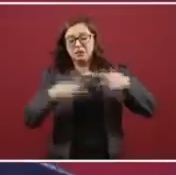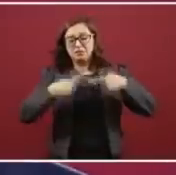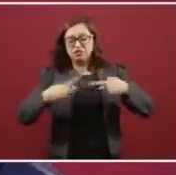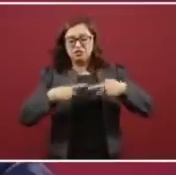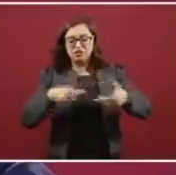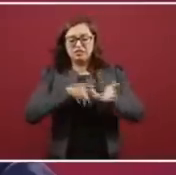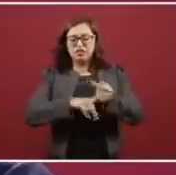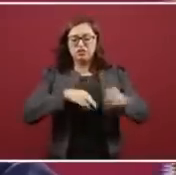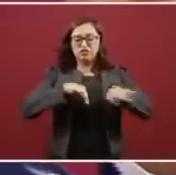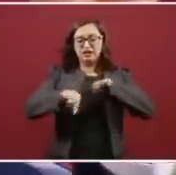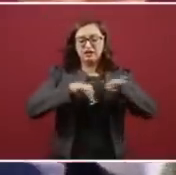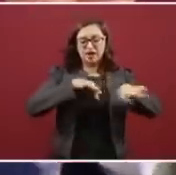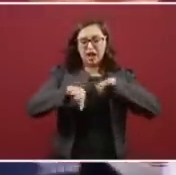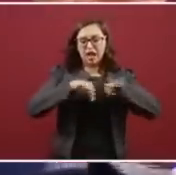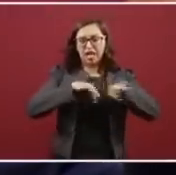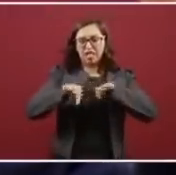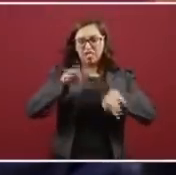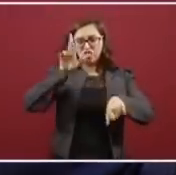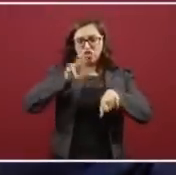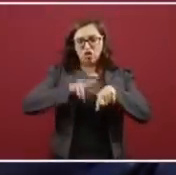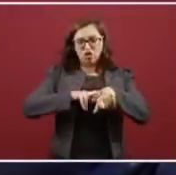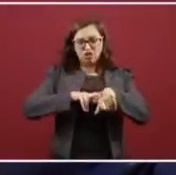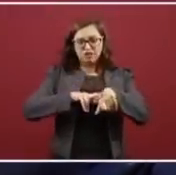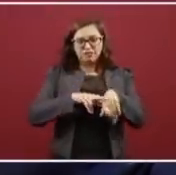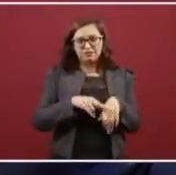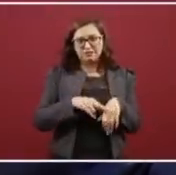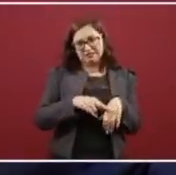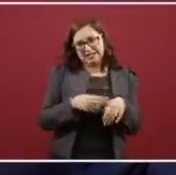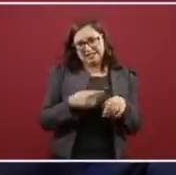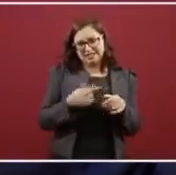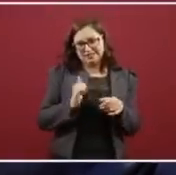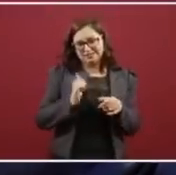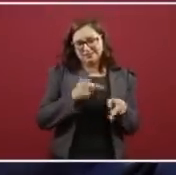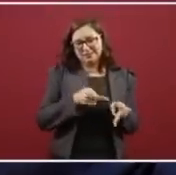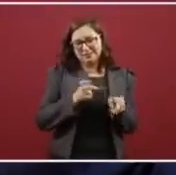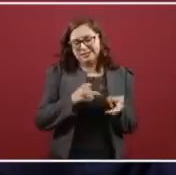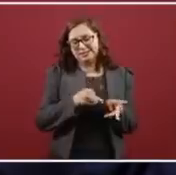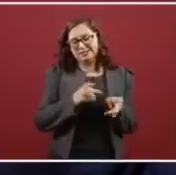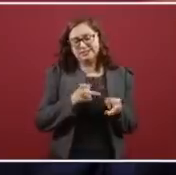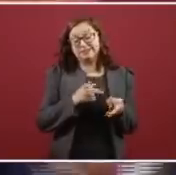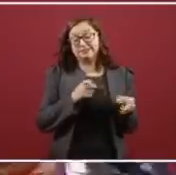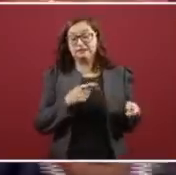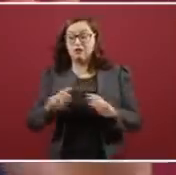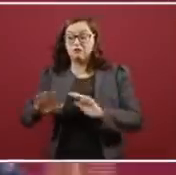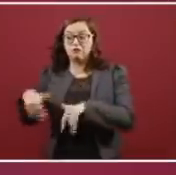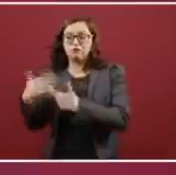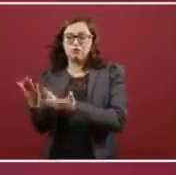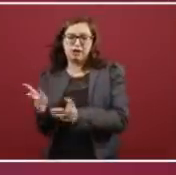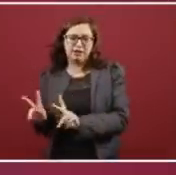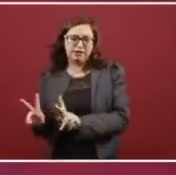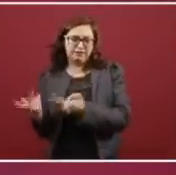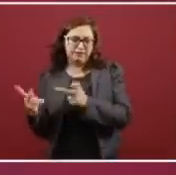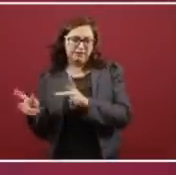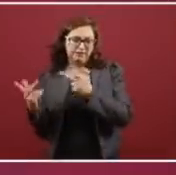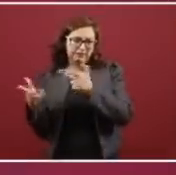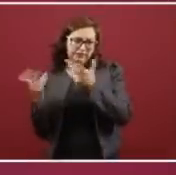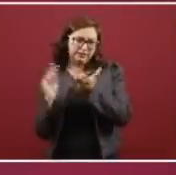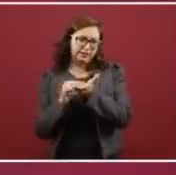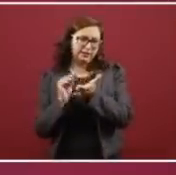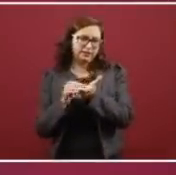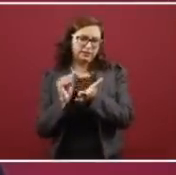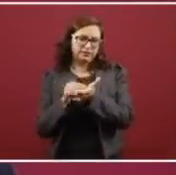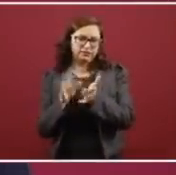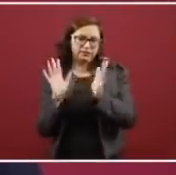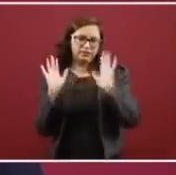está entre el ingenio del poco uach y colque que se siguen robando y algunos despachadores